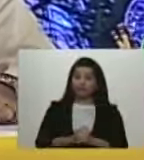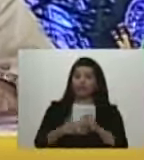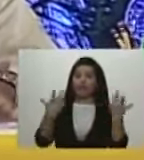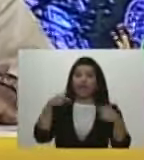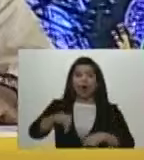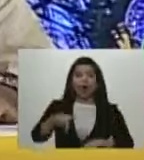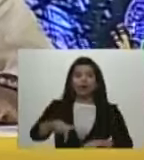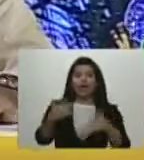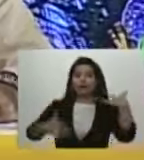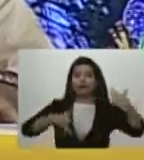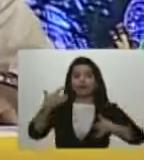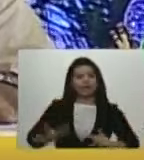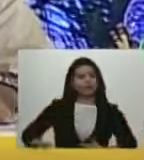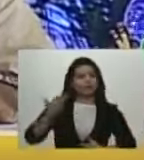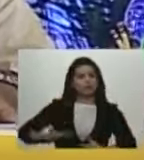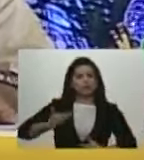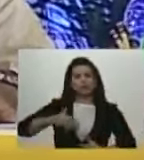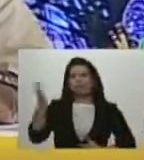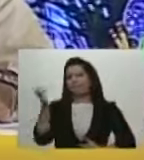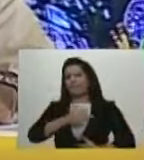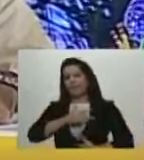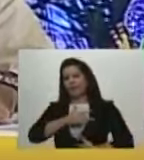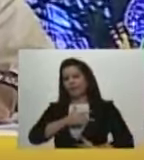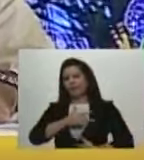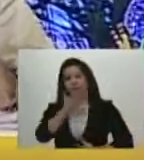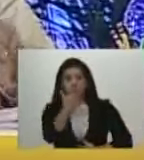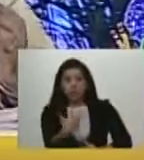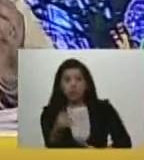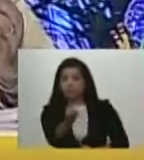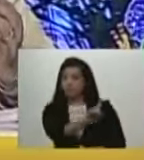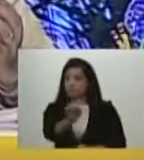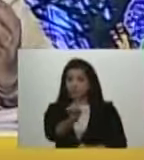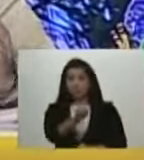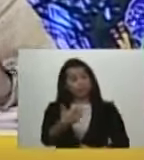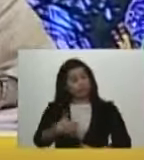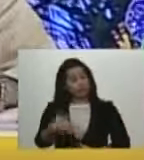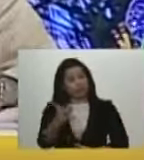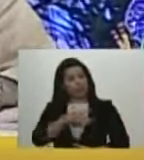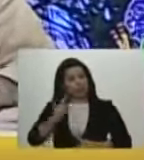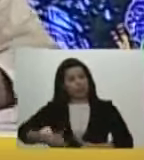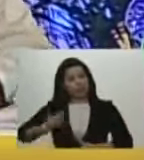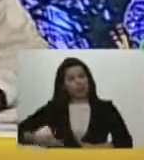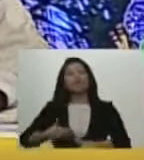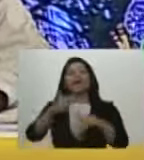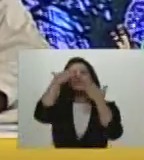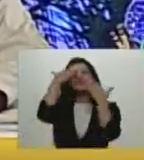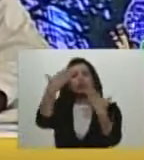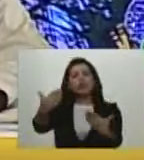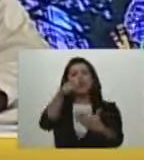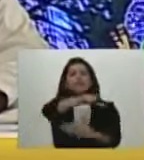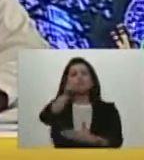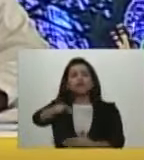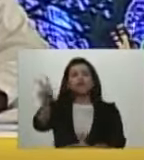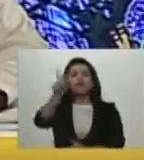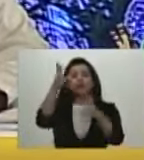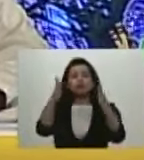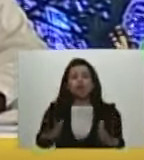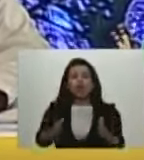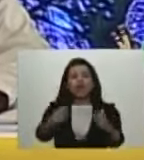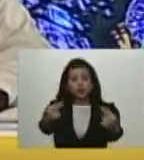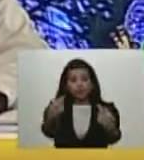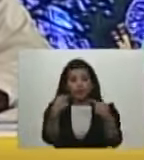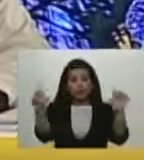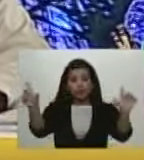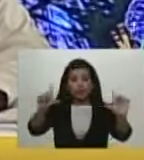cosa, queridos compatriotas que nos escuchan. Vamos a darle un aplauso a toda Venezuela que nos está viendo y nos están